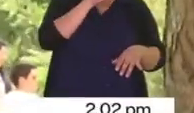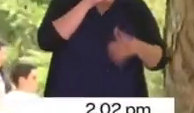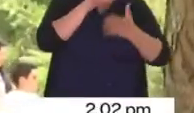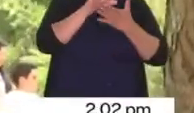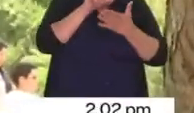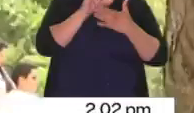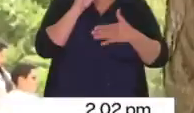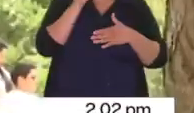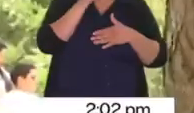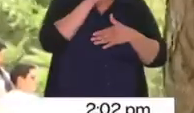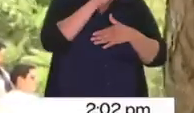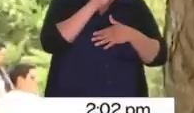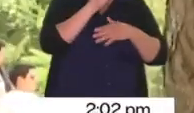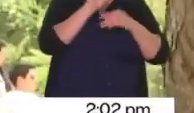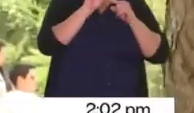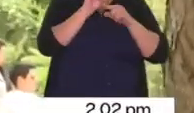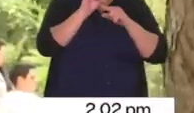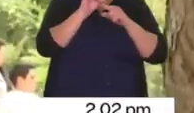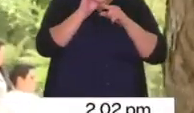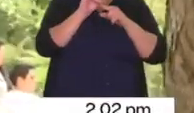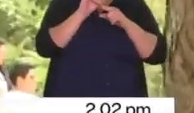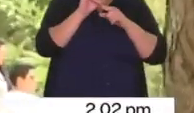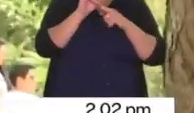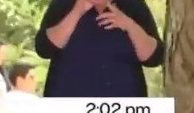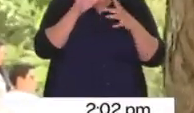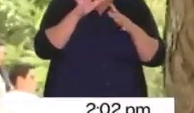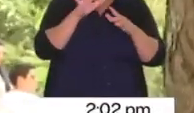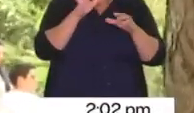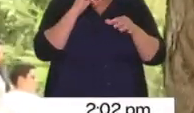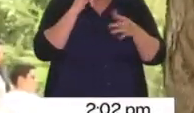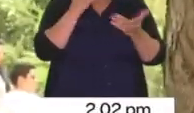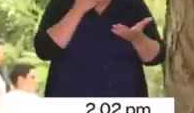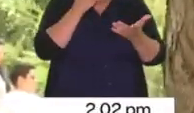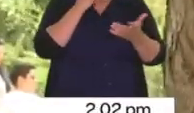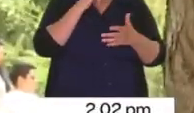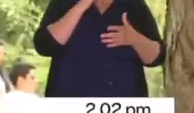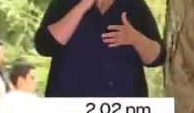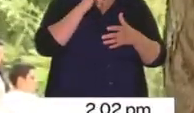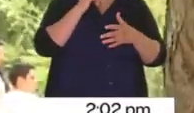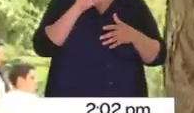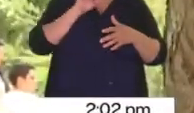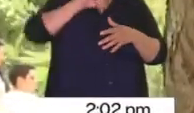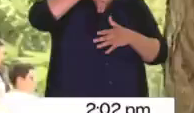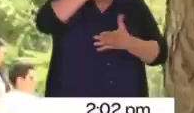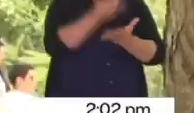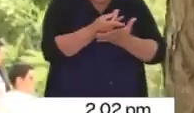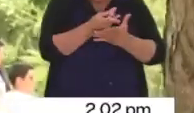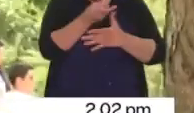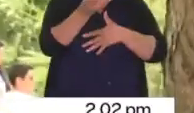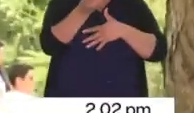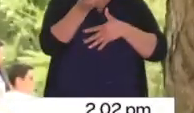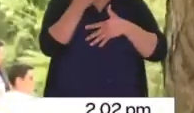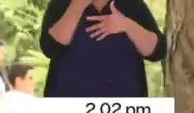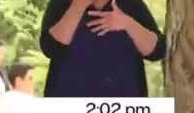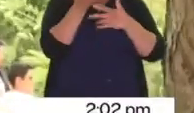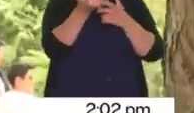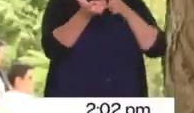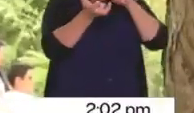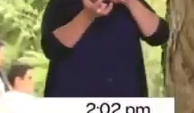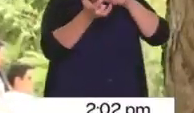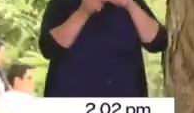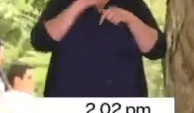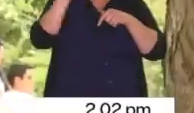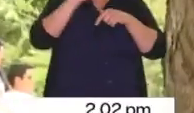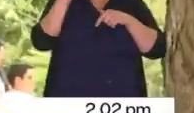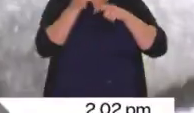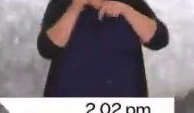autoridad competente este animalito fue sometido a múltiples cirugías en su patica izquierda que sufrió graves lesiones